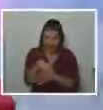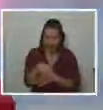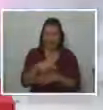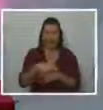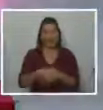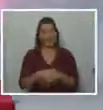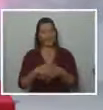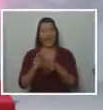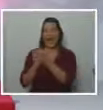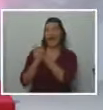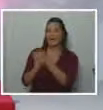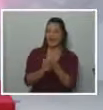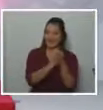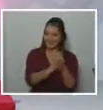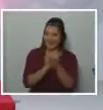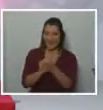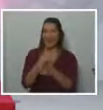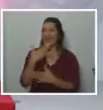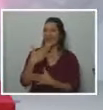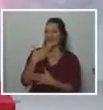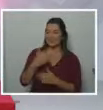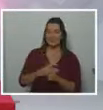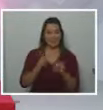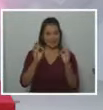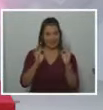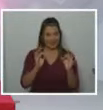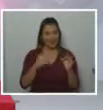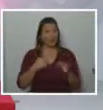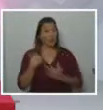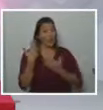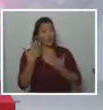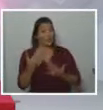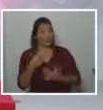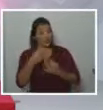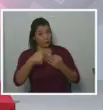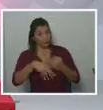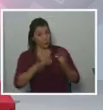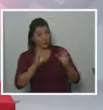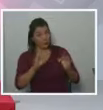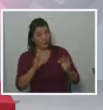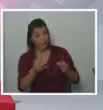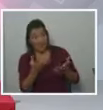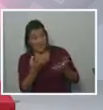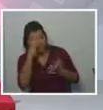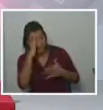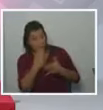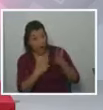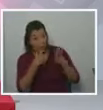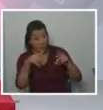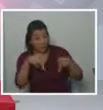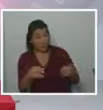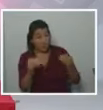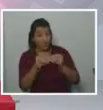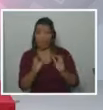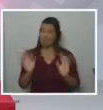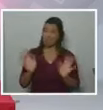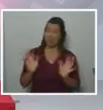Wilber. Felicidades. Gracias. Muy bien, espero que me le vaya muy bien. ¿No le quedó ningún saludo? No. Dedicado